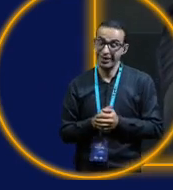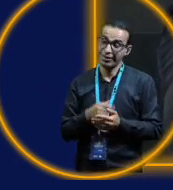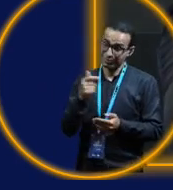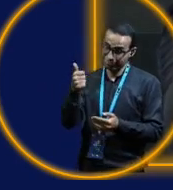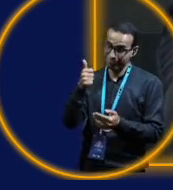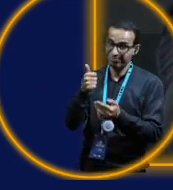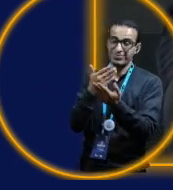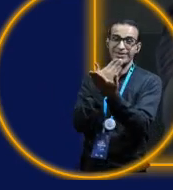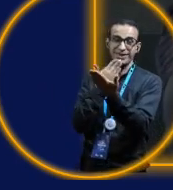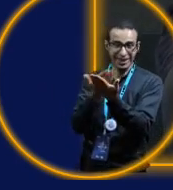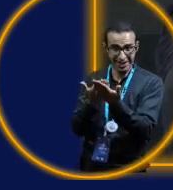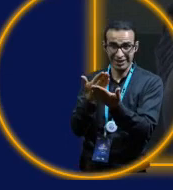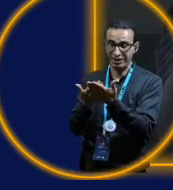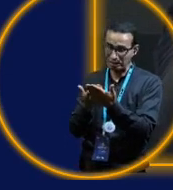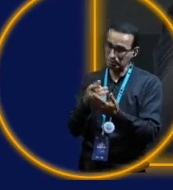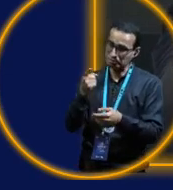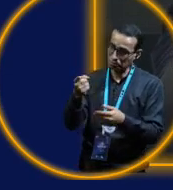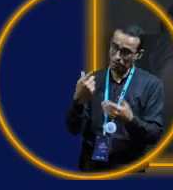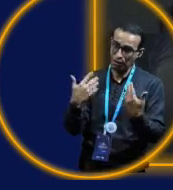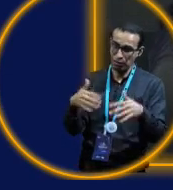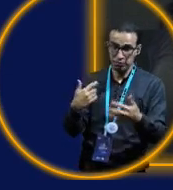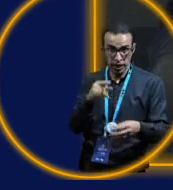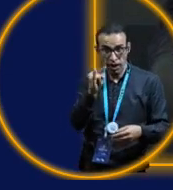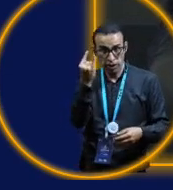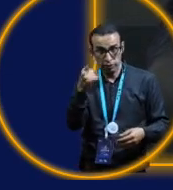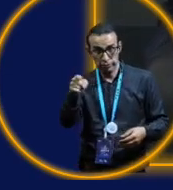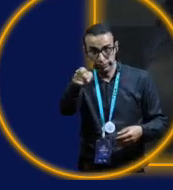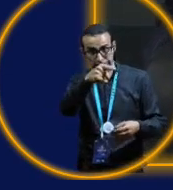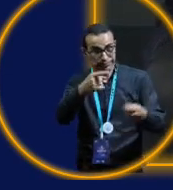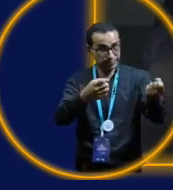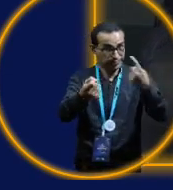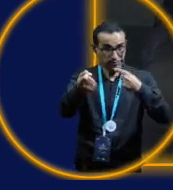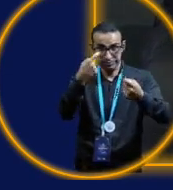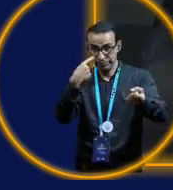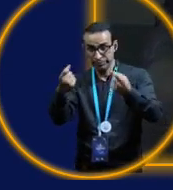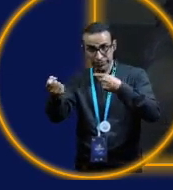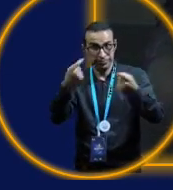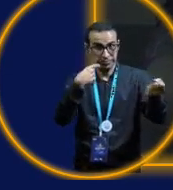gracias por tu tiempo vamos a abrir preguntas del